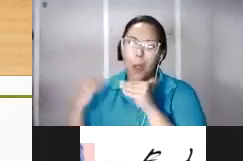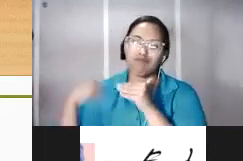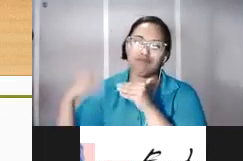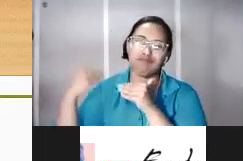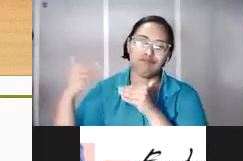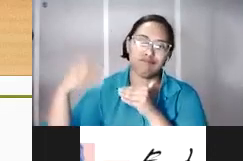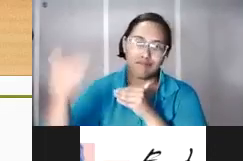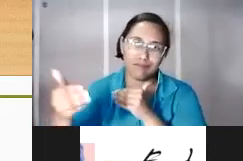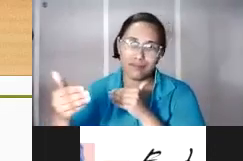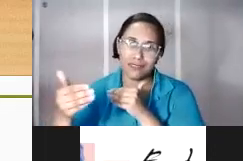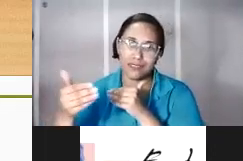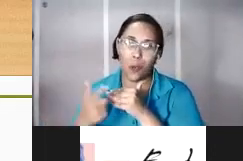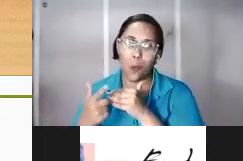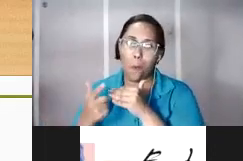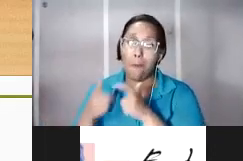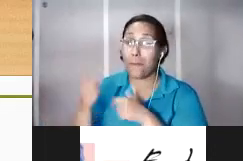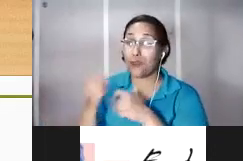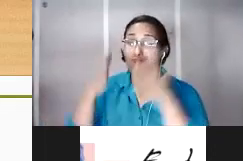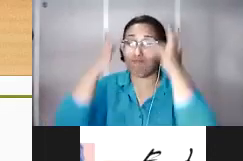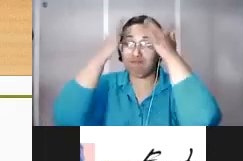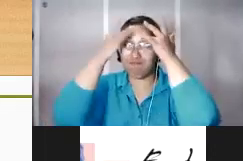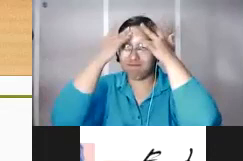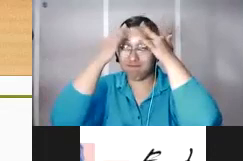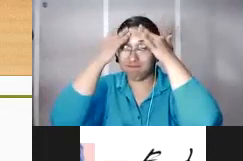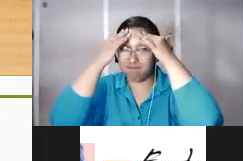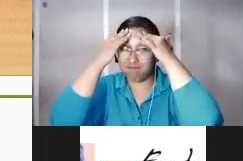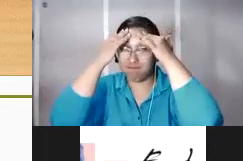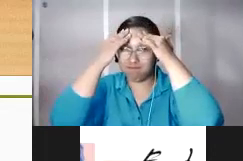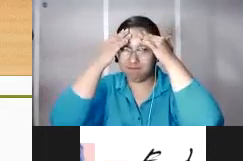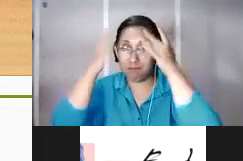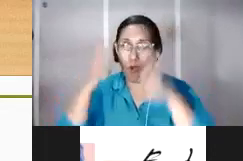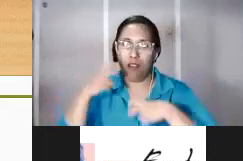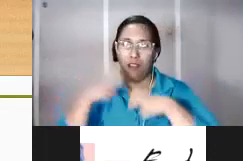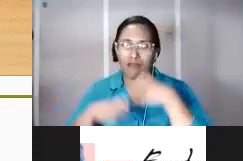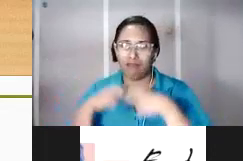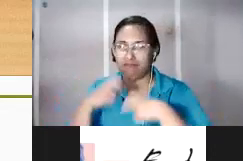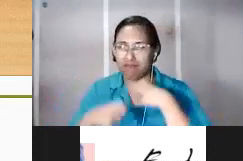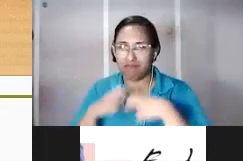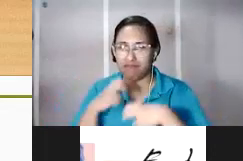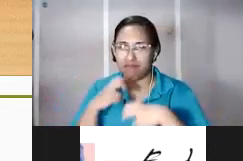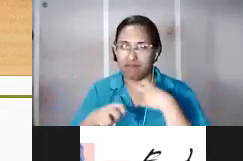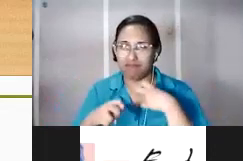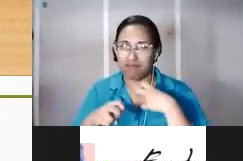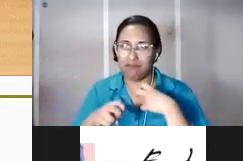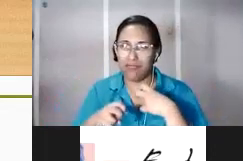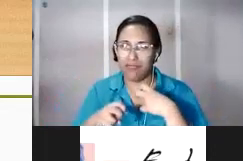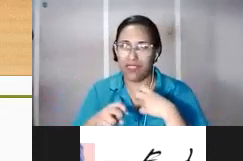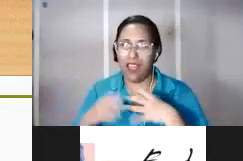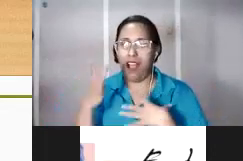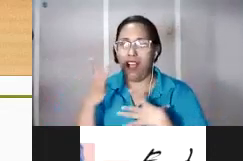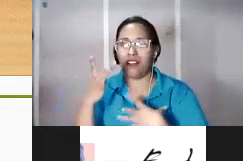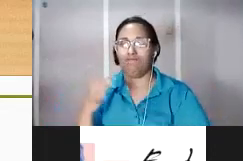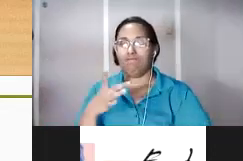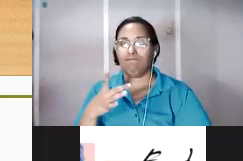eventualmente por sus inquietudes con el problema de salud